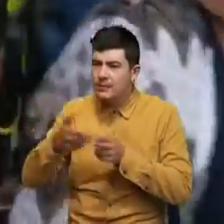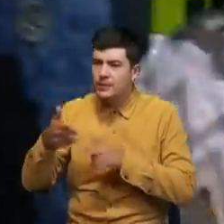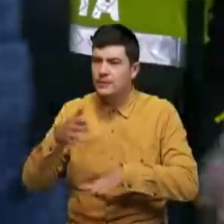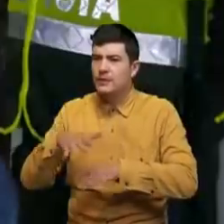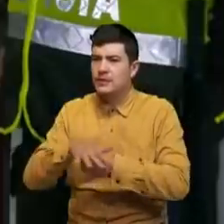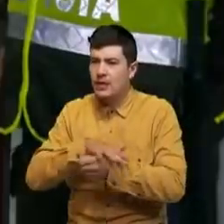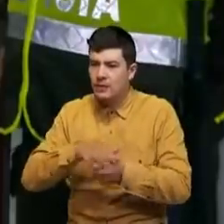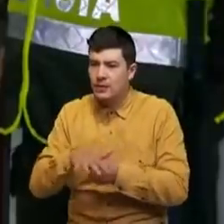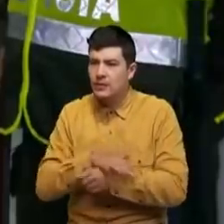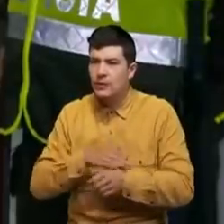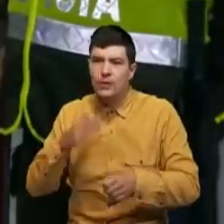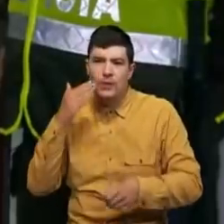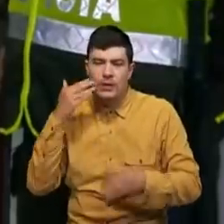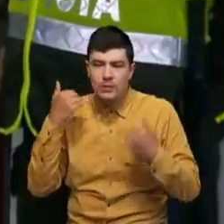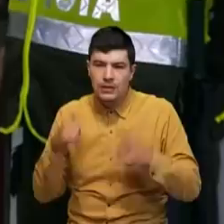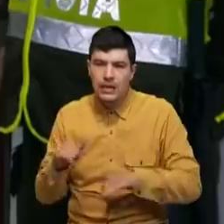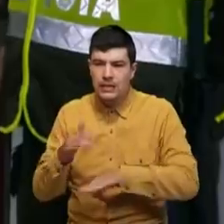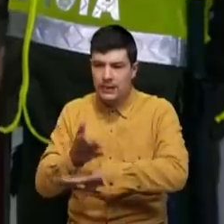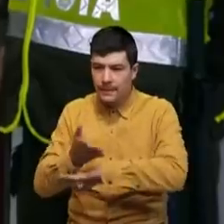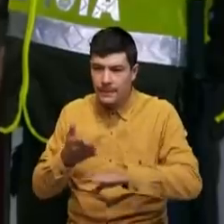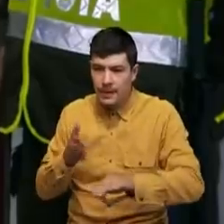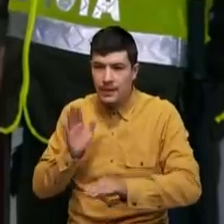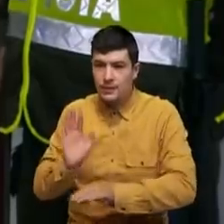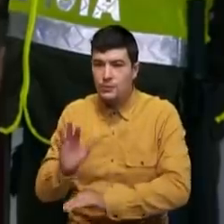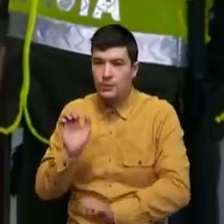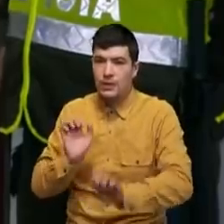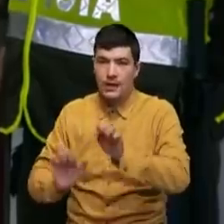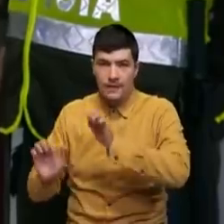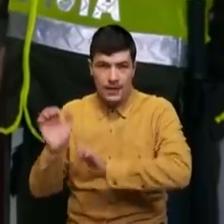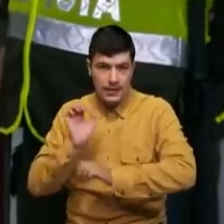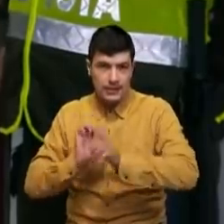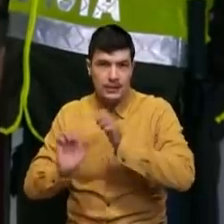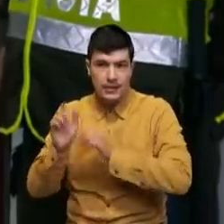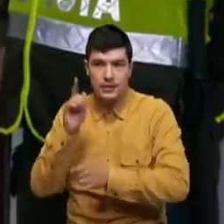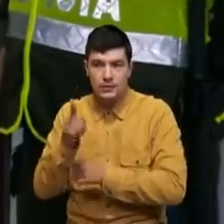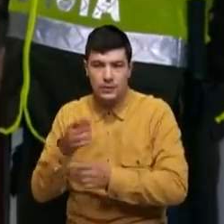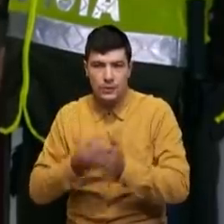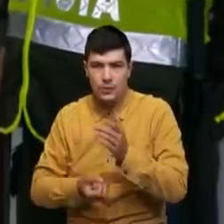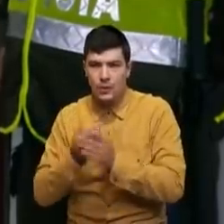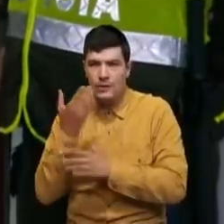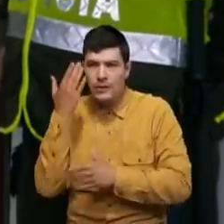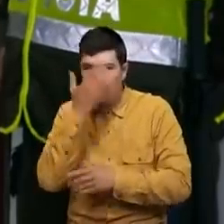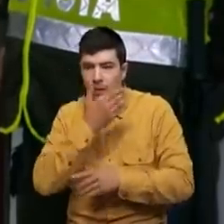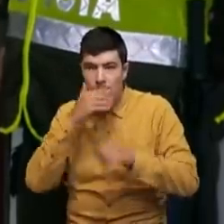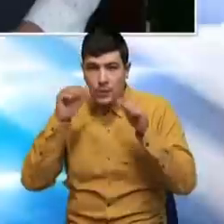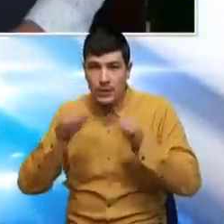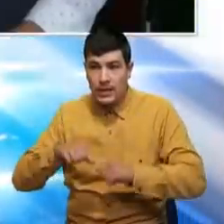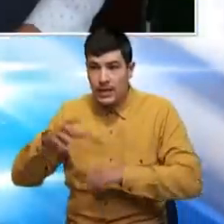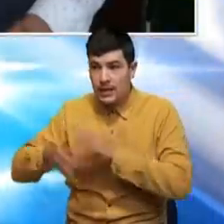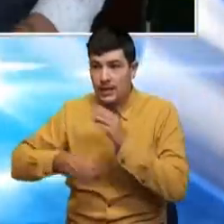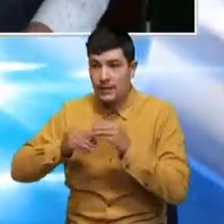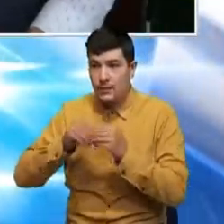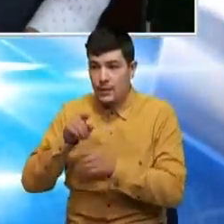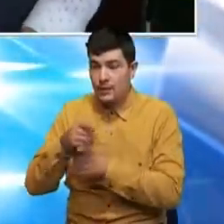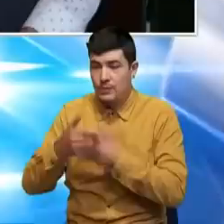una vez se soliciten por parte de la defensa pues nuevas pruebas para adicionar a este